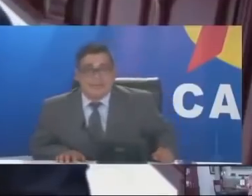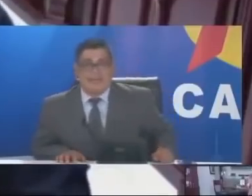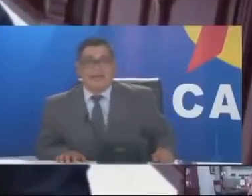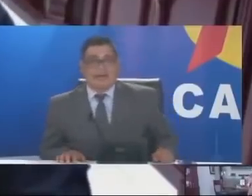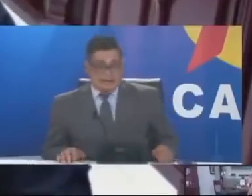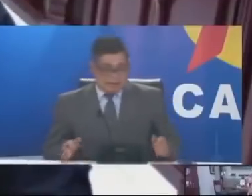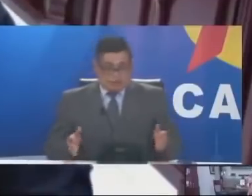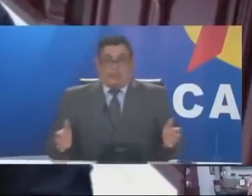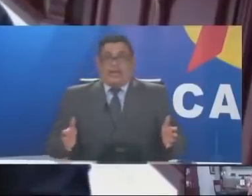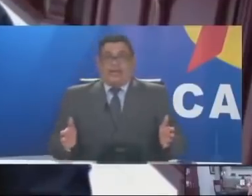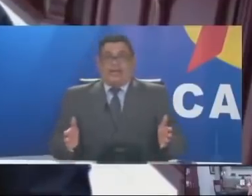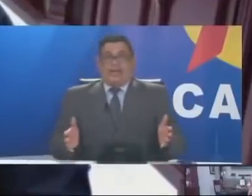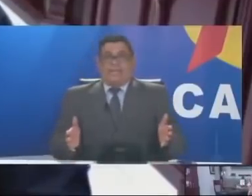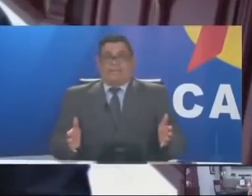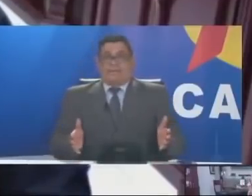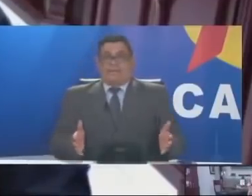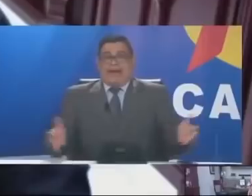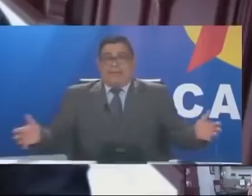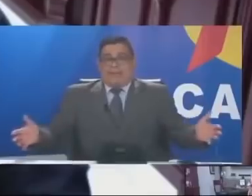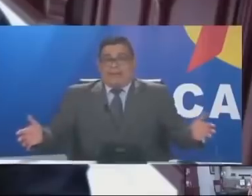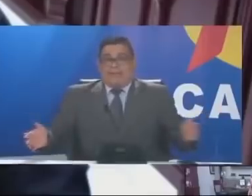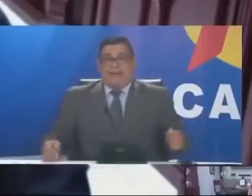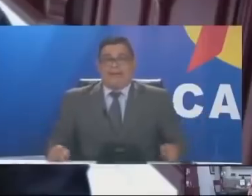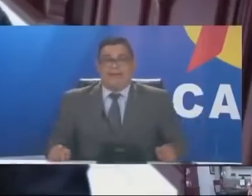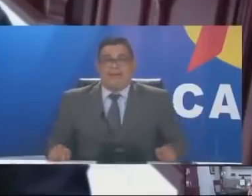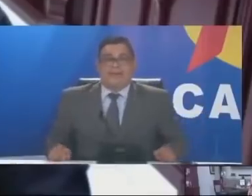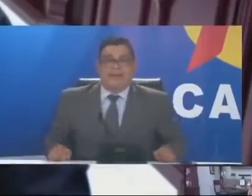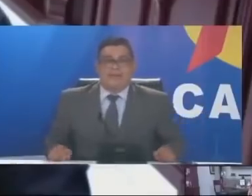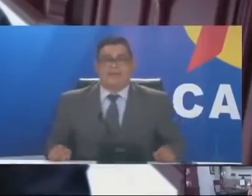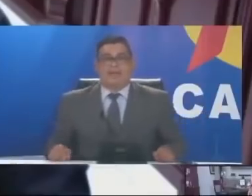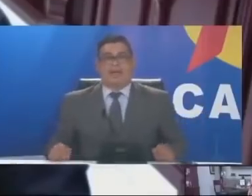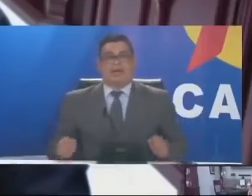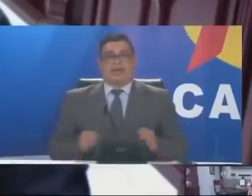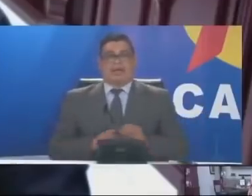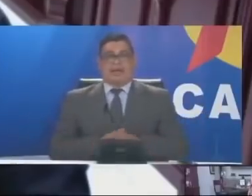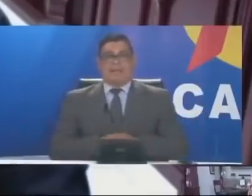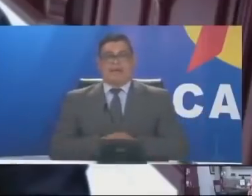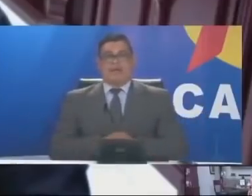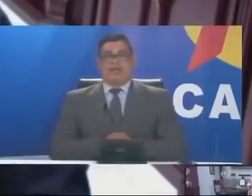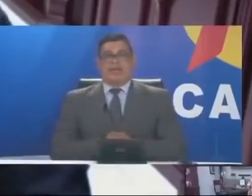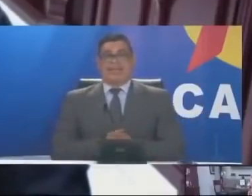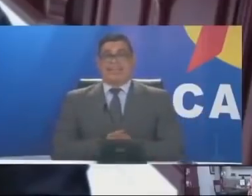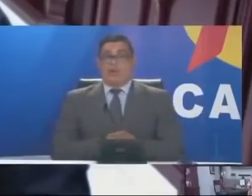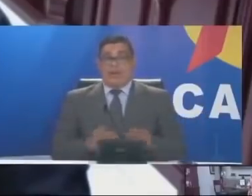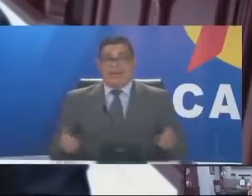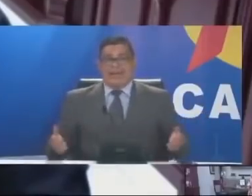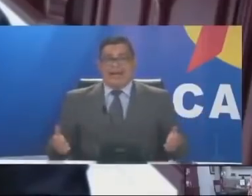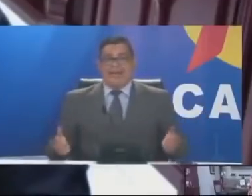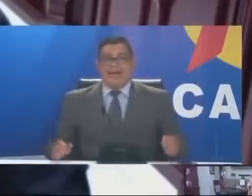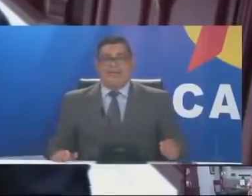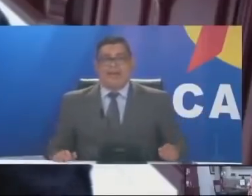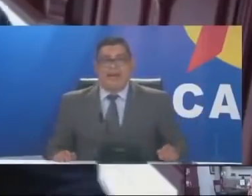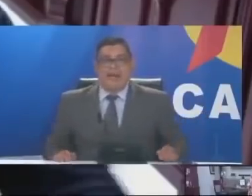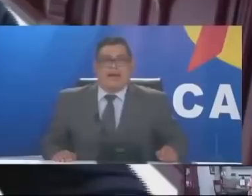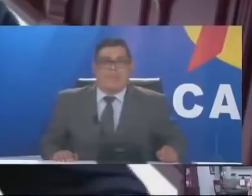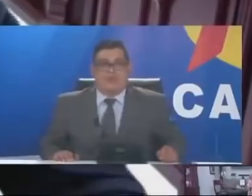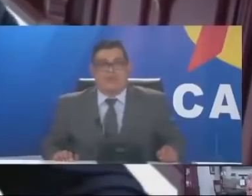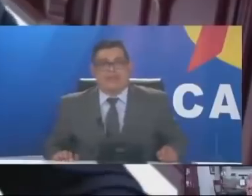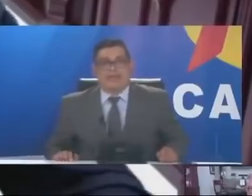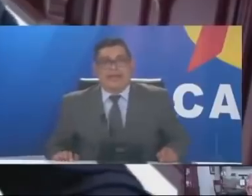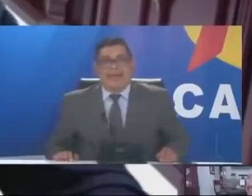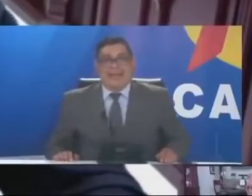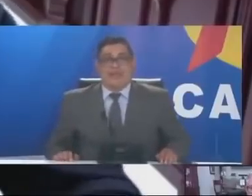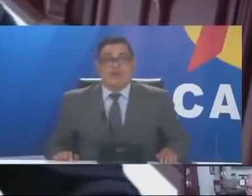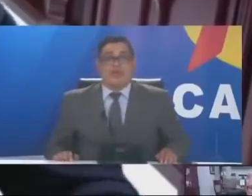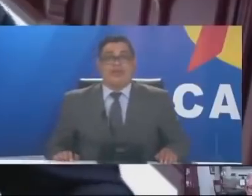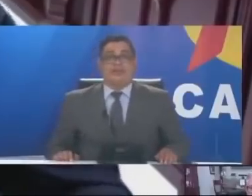quisiera consultarle ya prácticamente estamos a menos de 50 días para las